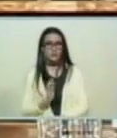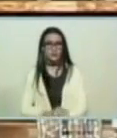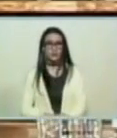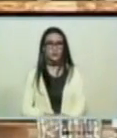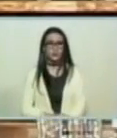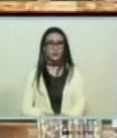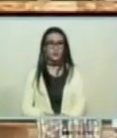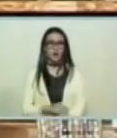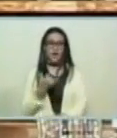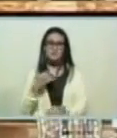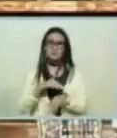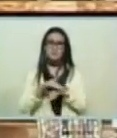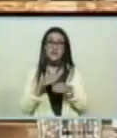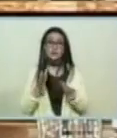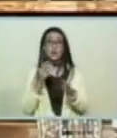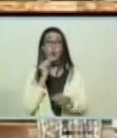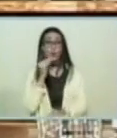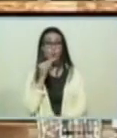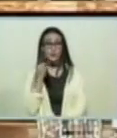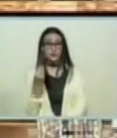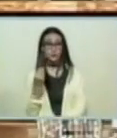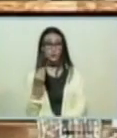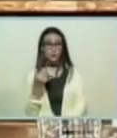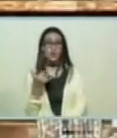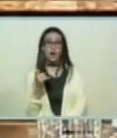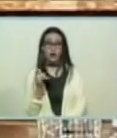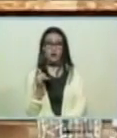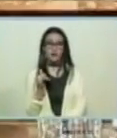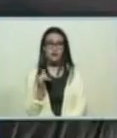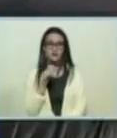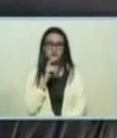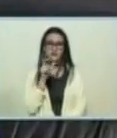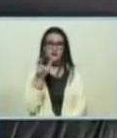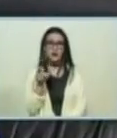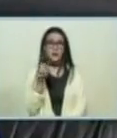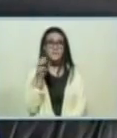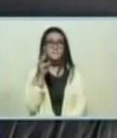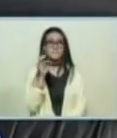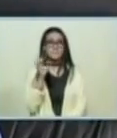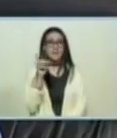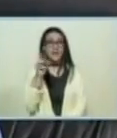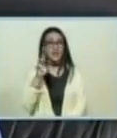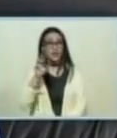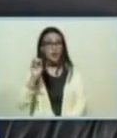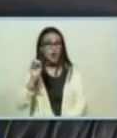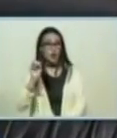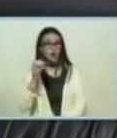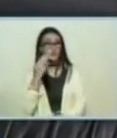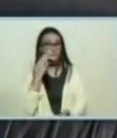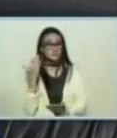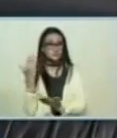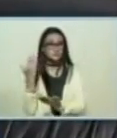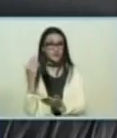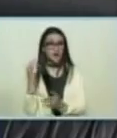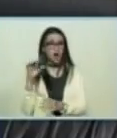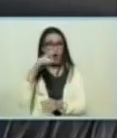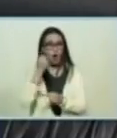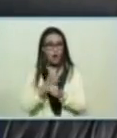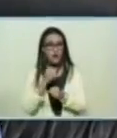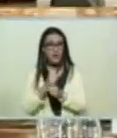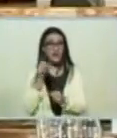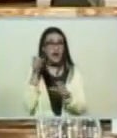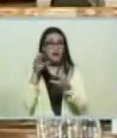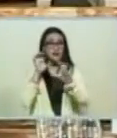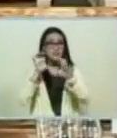Igualmente tenemos al ministro de la Juventud, compañero Pedro Infante, porque hoy tenemos una jornada del carnet de la